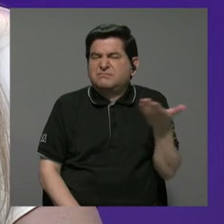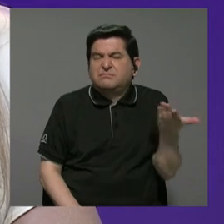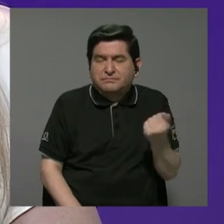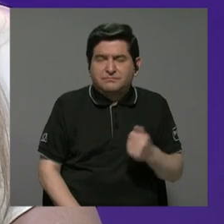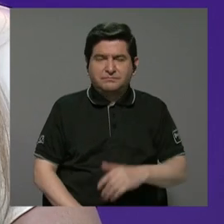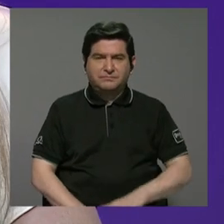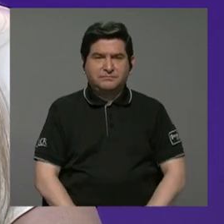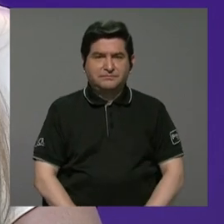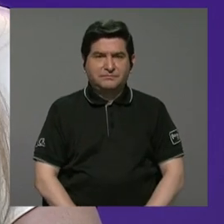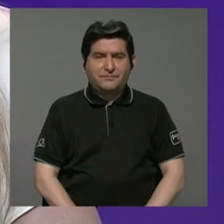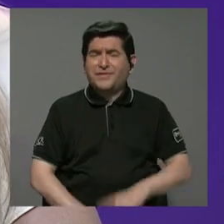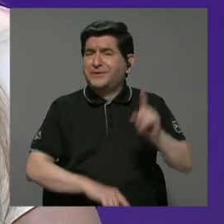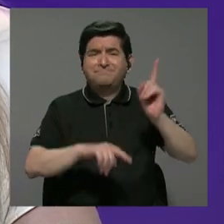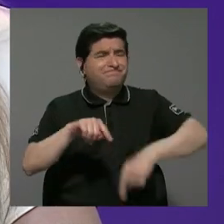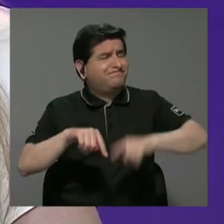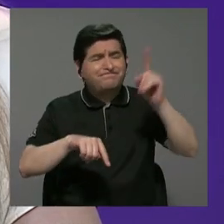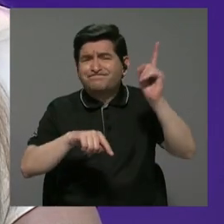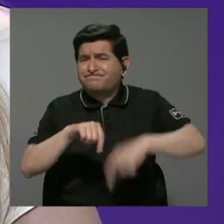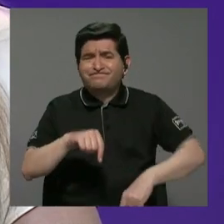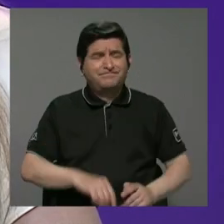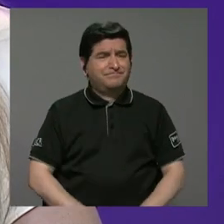que no podemos